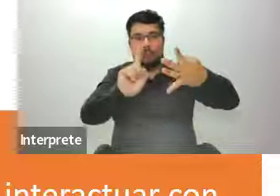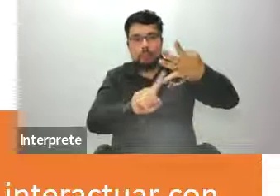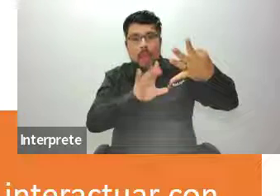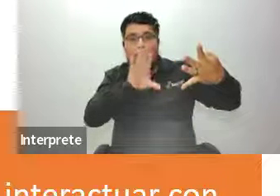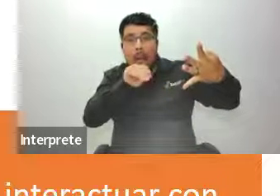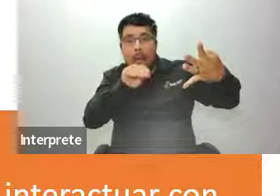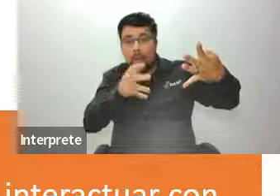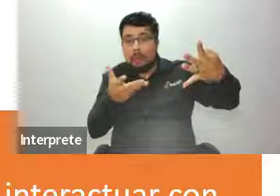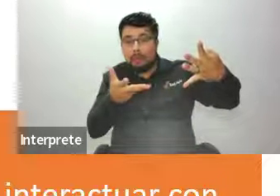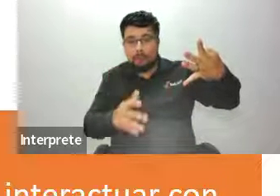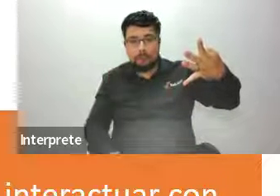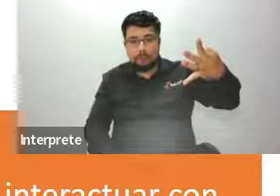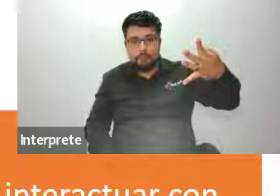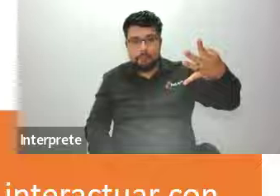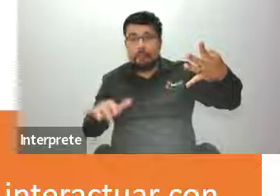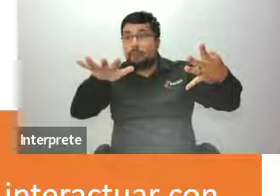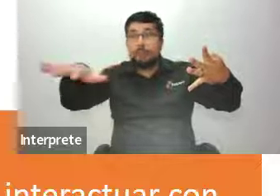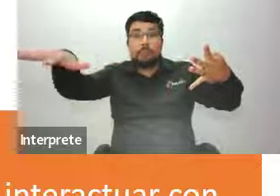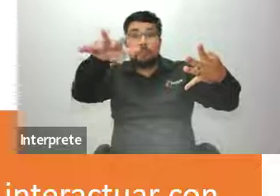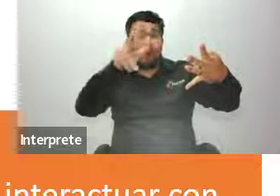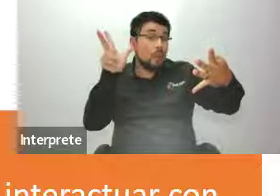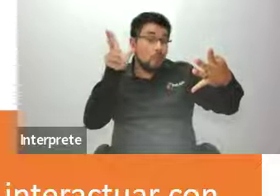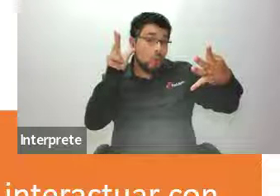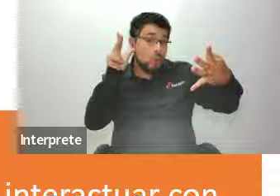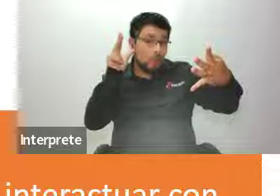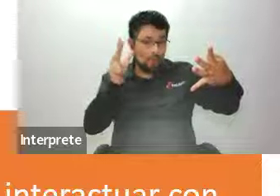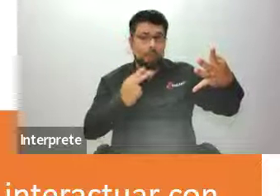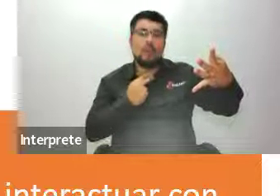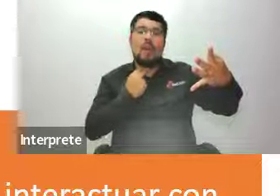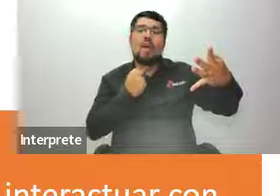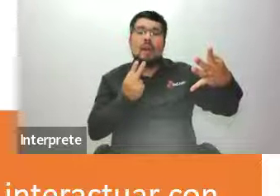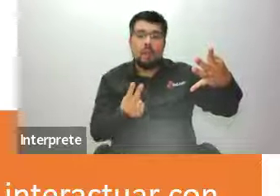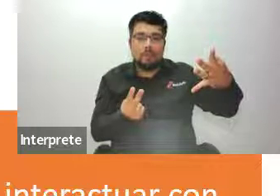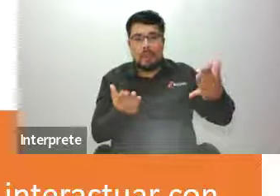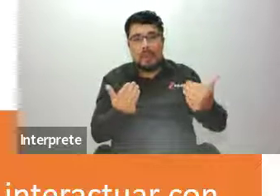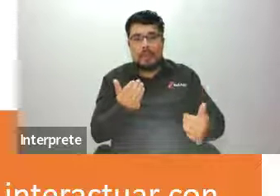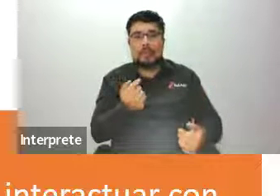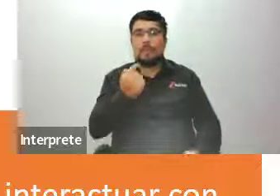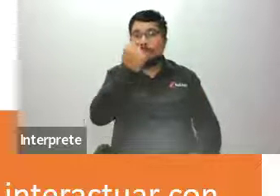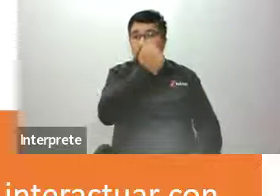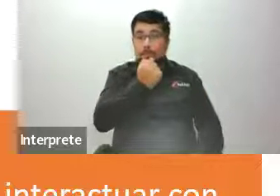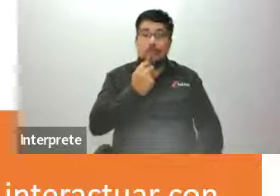físico, ¿cierto?, de los sonidos, por lo tanto, requiere de un aparato fonoarticulatorio.